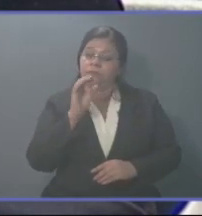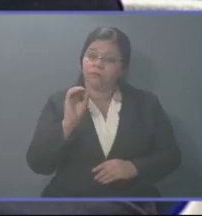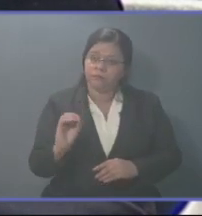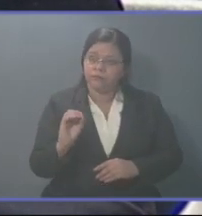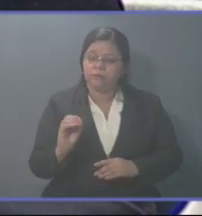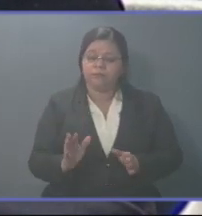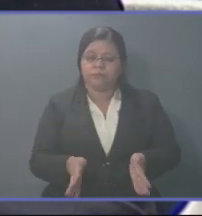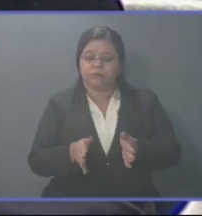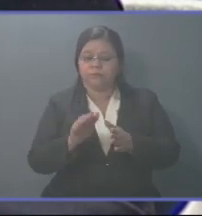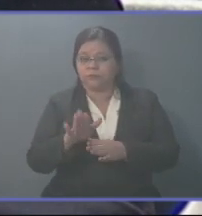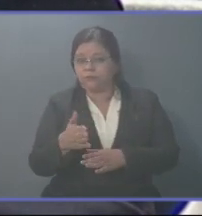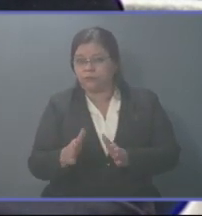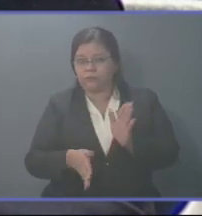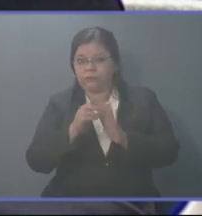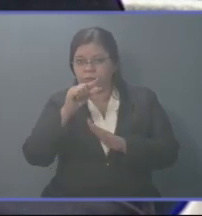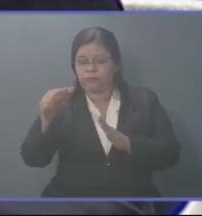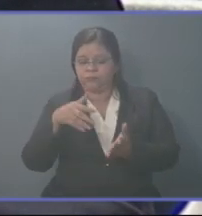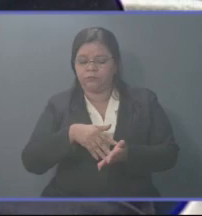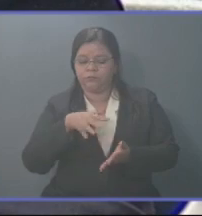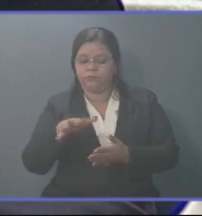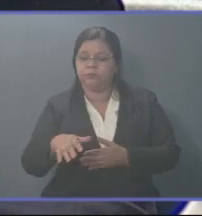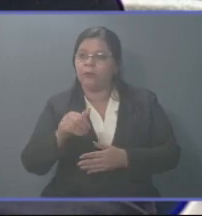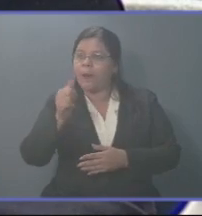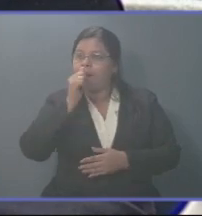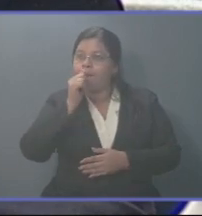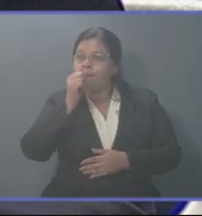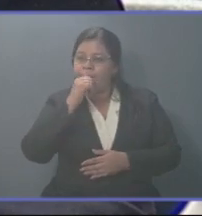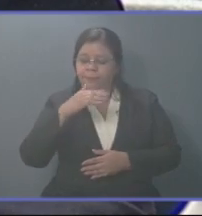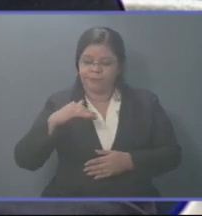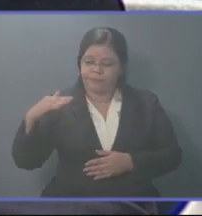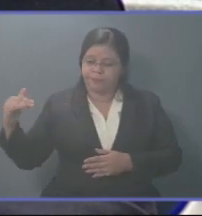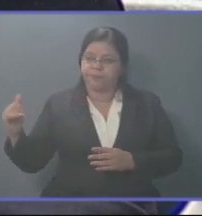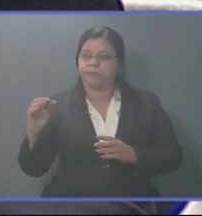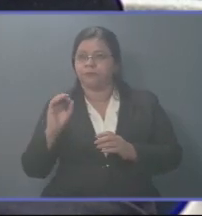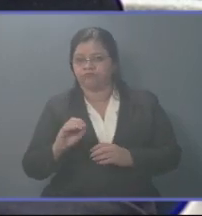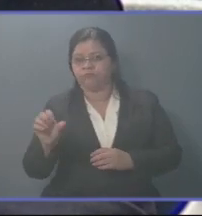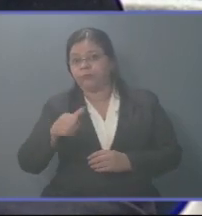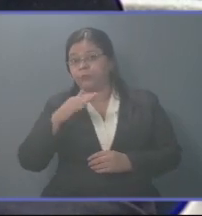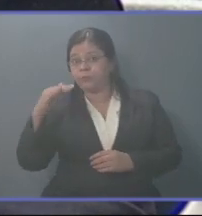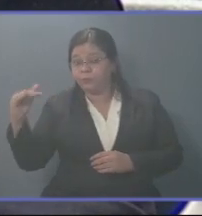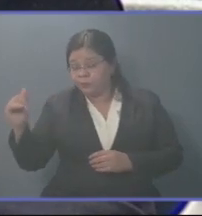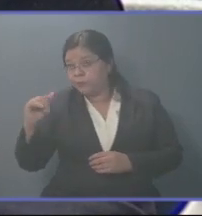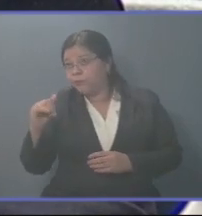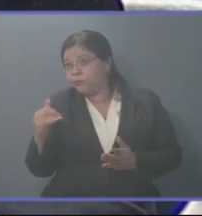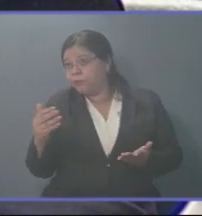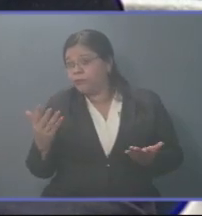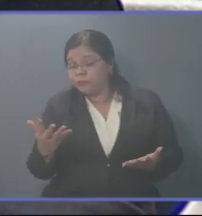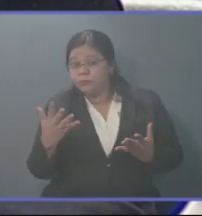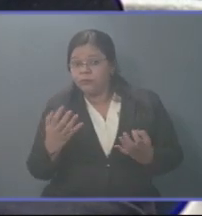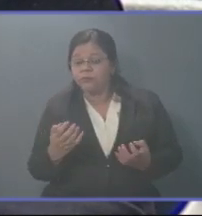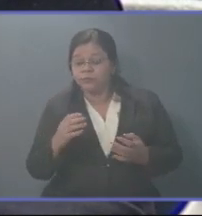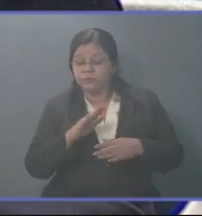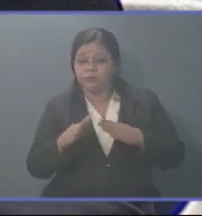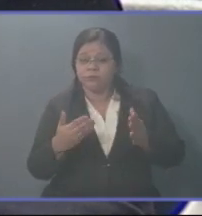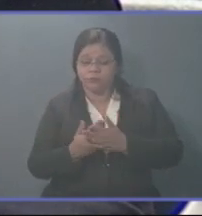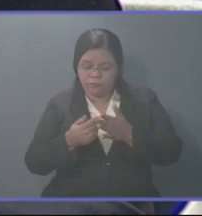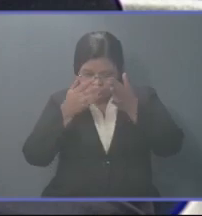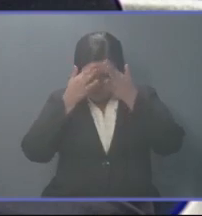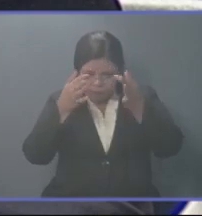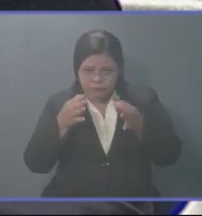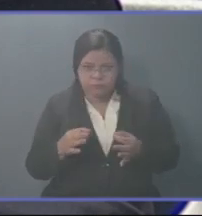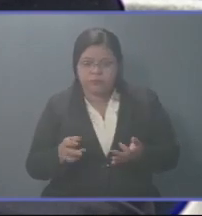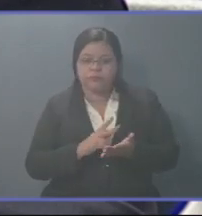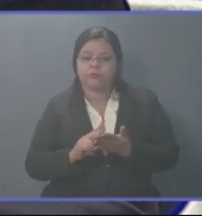de las instituciones públicas y privadas nacionales o extranjeras que considere convenientes las medidas y programas de